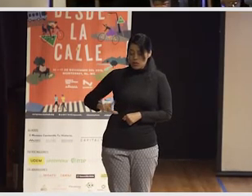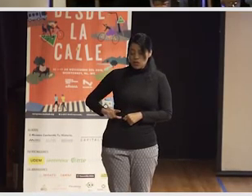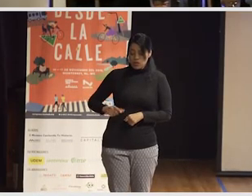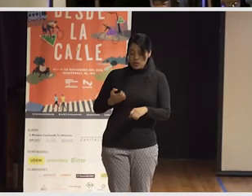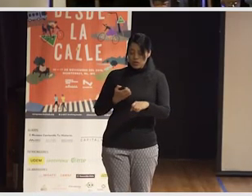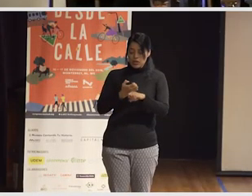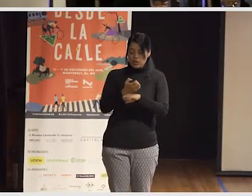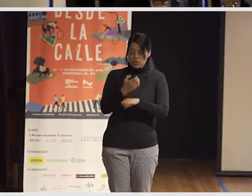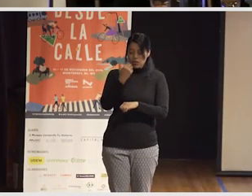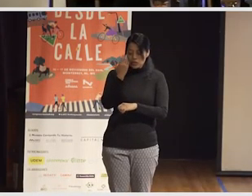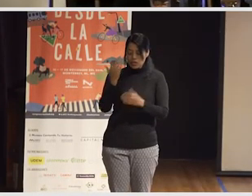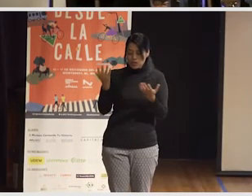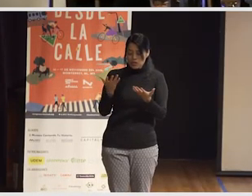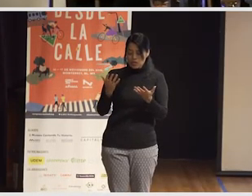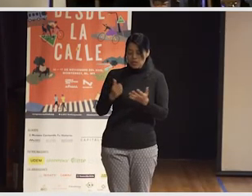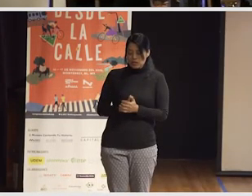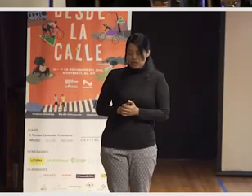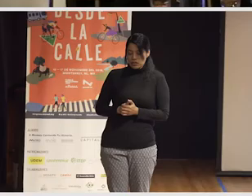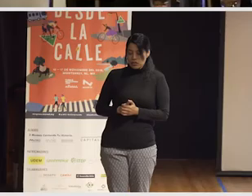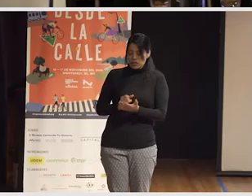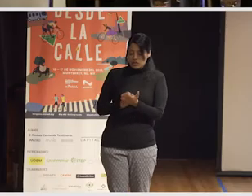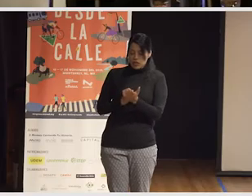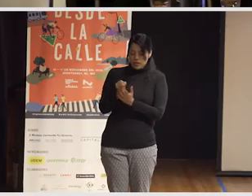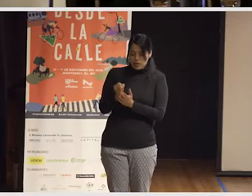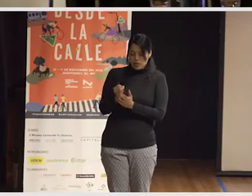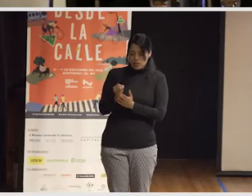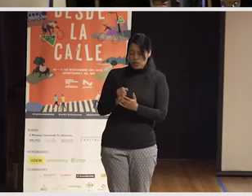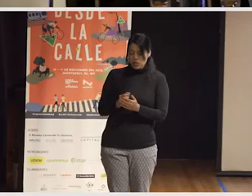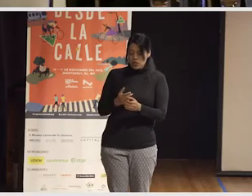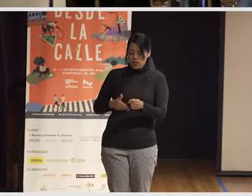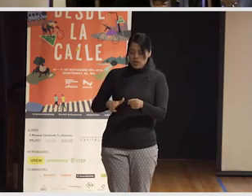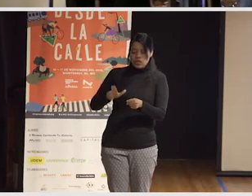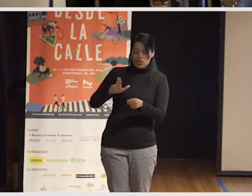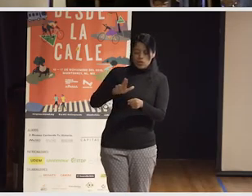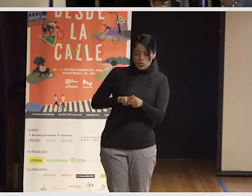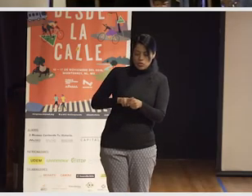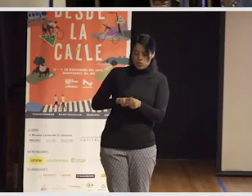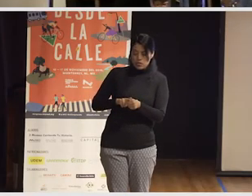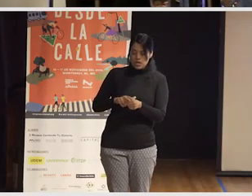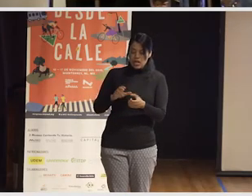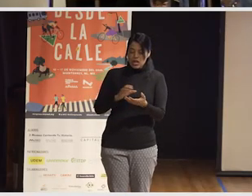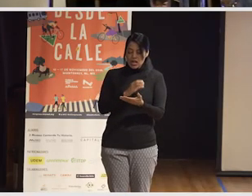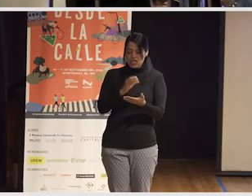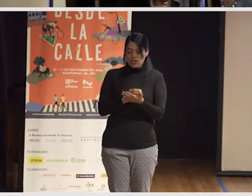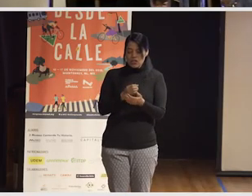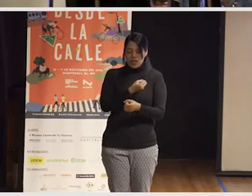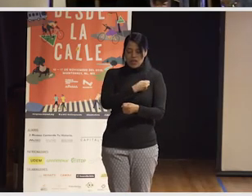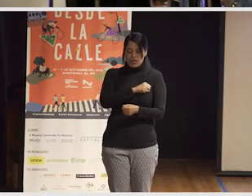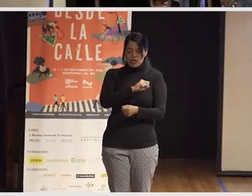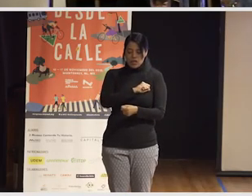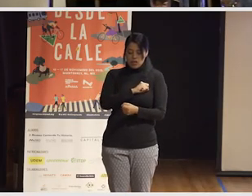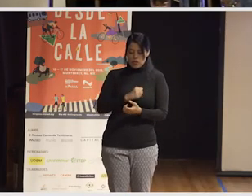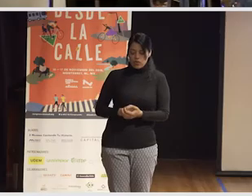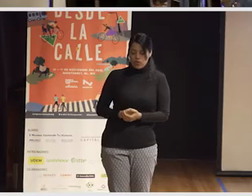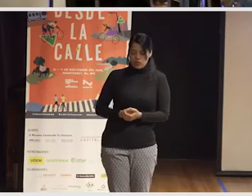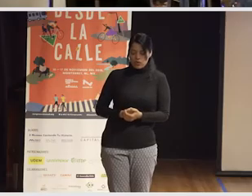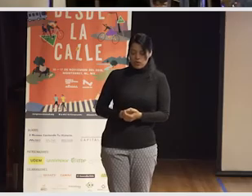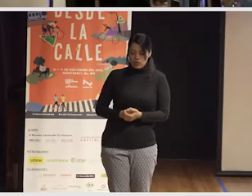estado se tomó la decisión de sacar los hospitales a ciudad salud y seguimos haciendo las ciudades